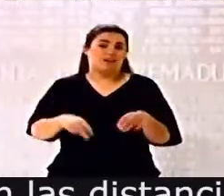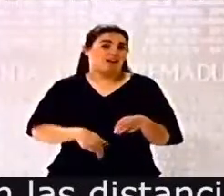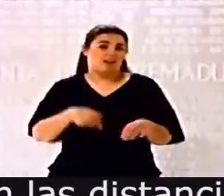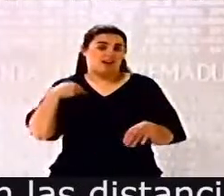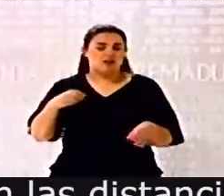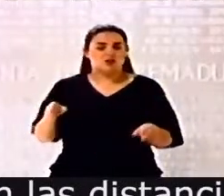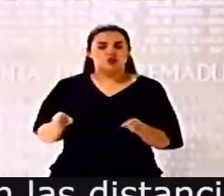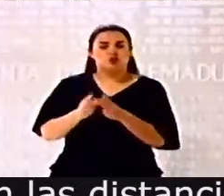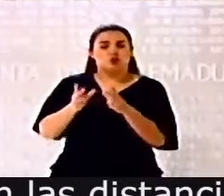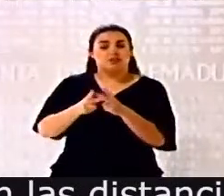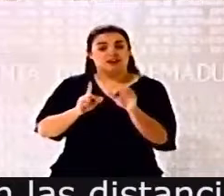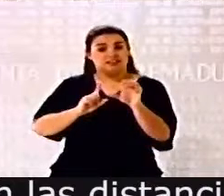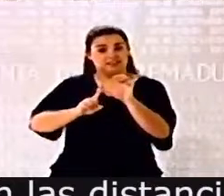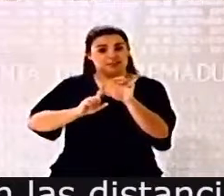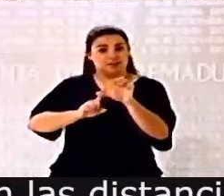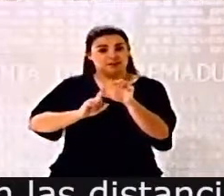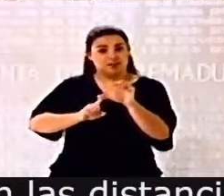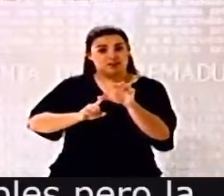sociedad extremeña